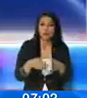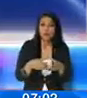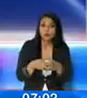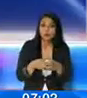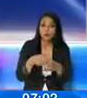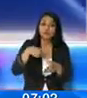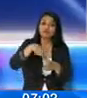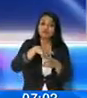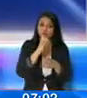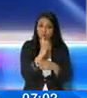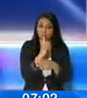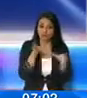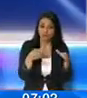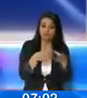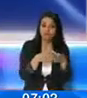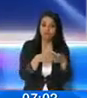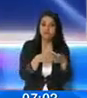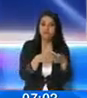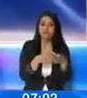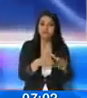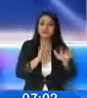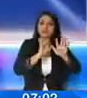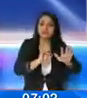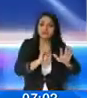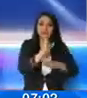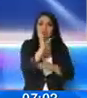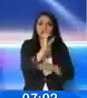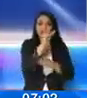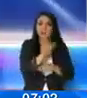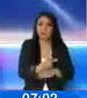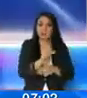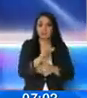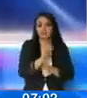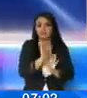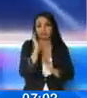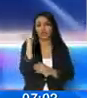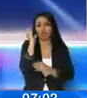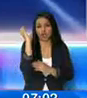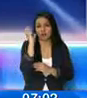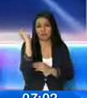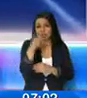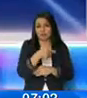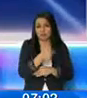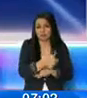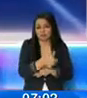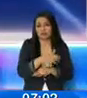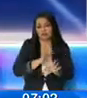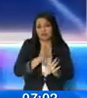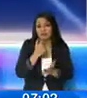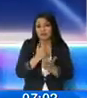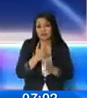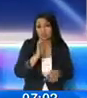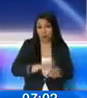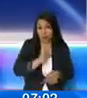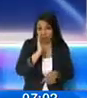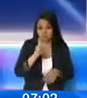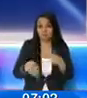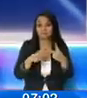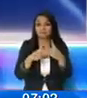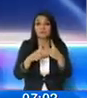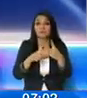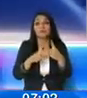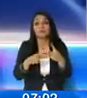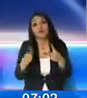totalidad por 7 elementos colombianos que son quienes participan directamente en el hecho. Y estas otras dos